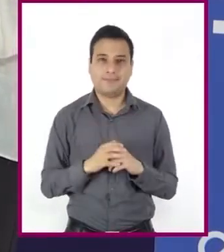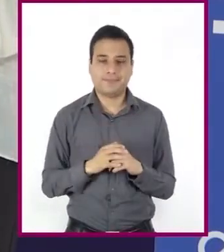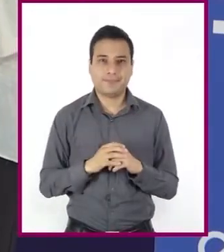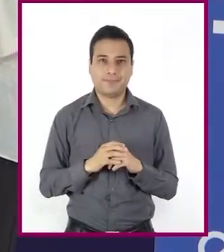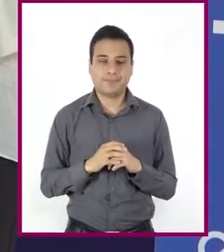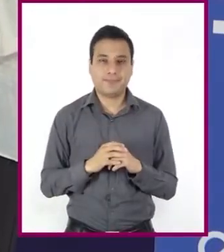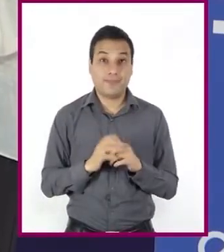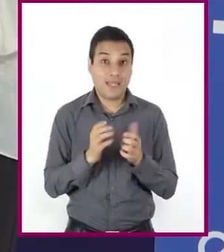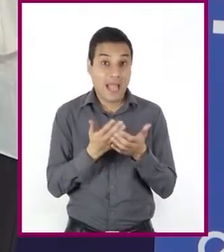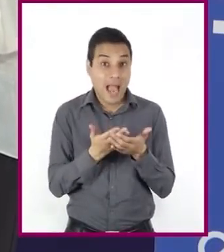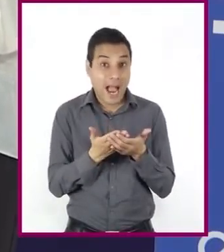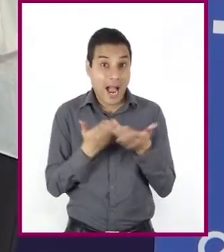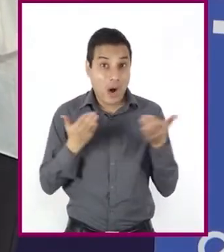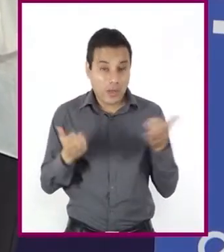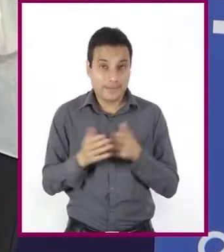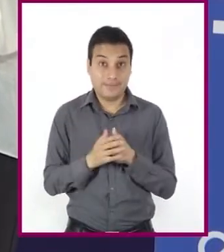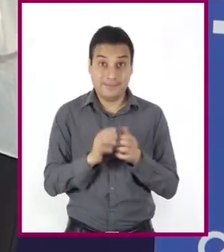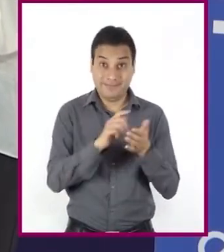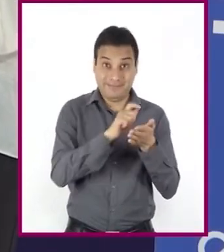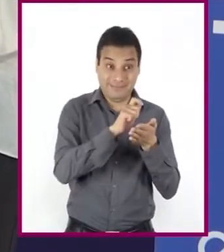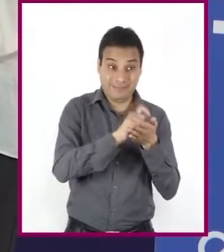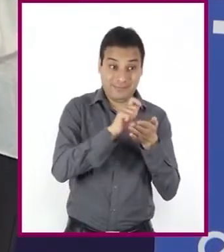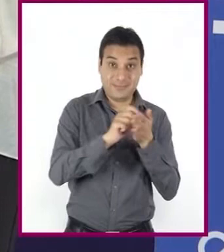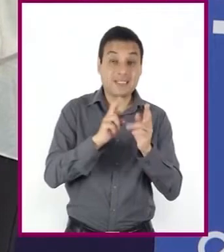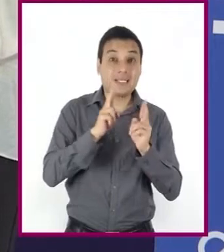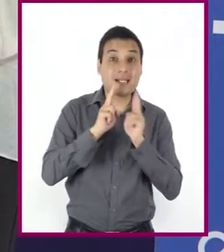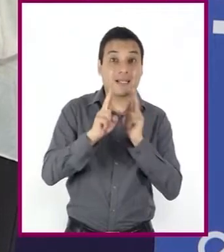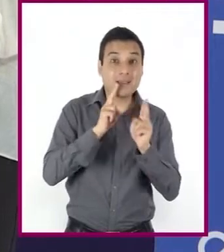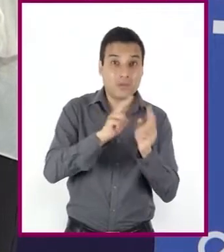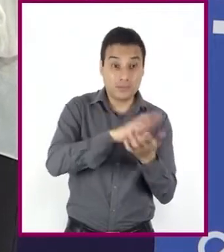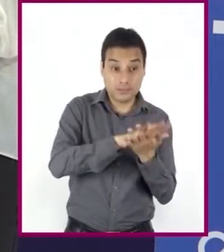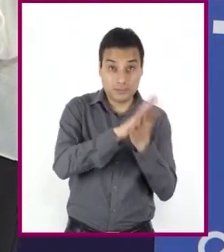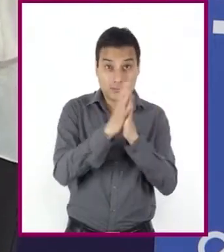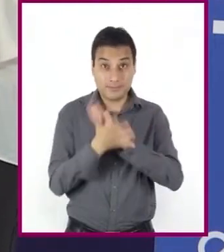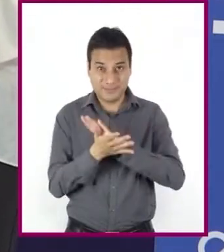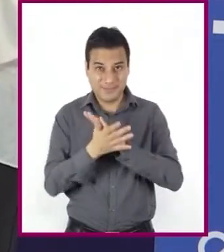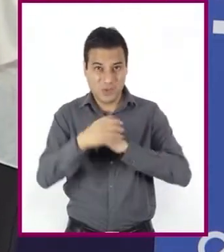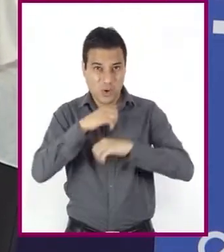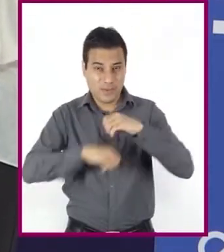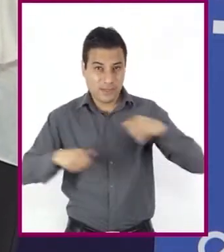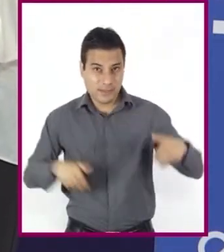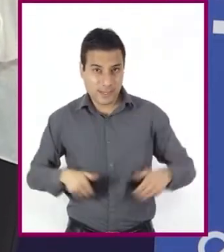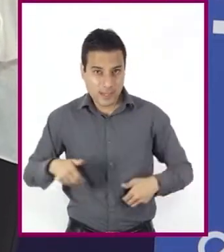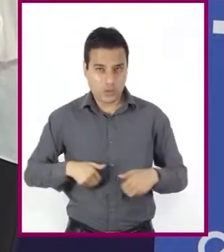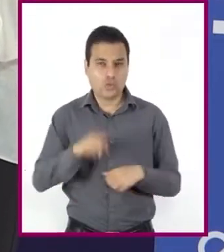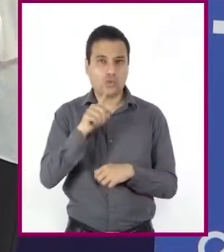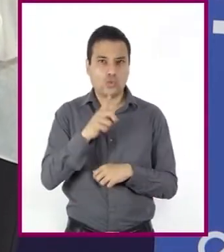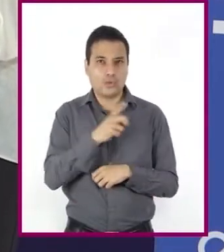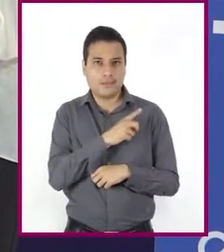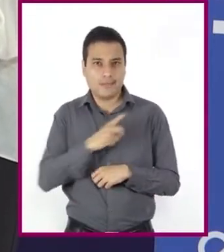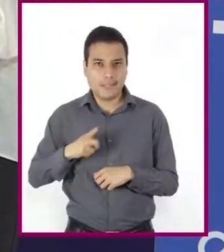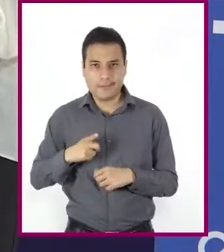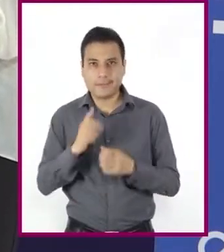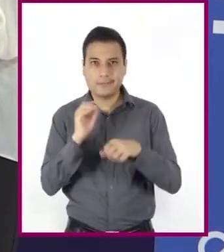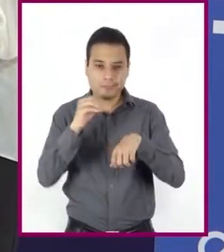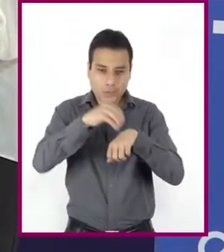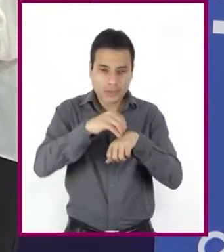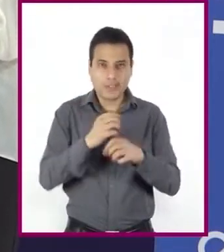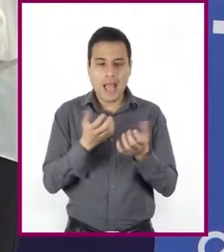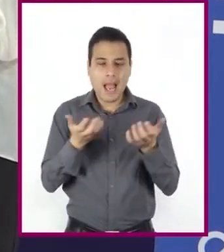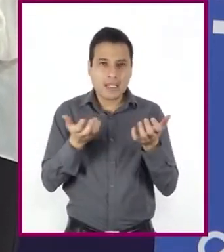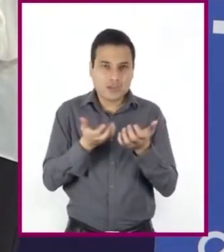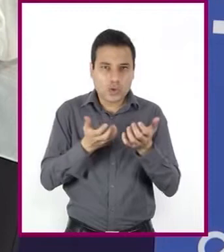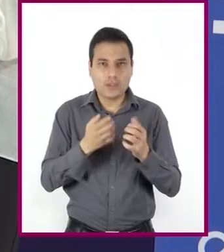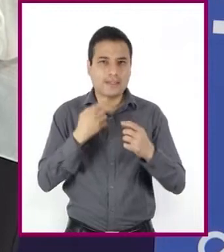texto narrativo a un texto teatral, es necesario convertir algunas partes de la narración en acciones y diálogos